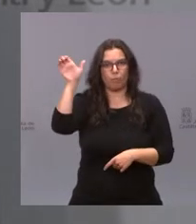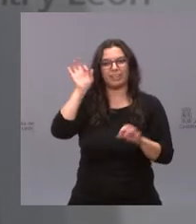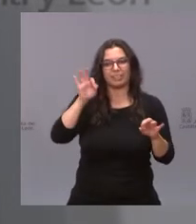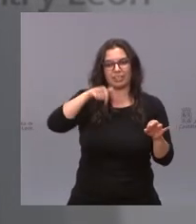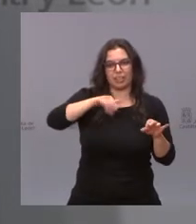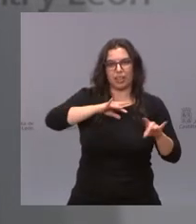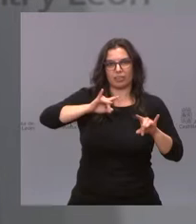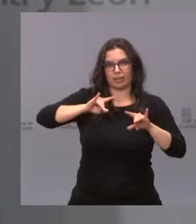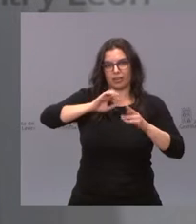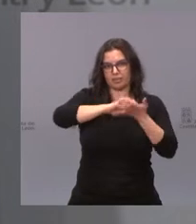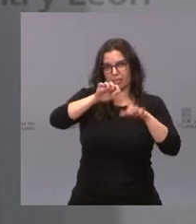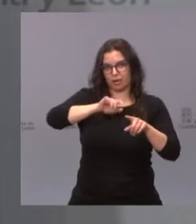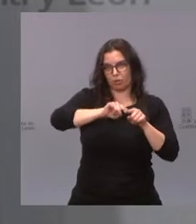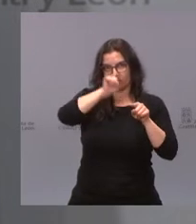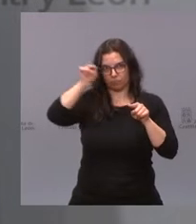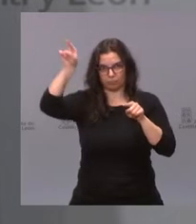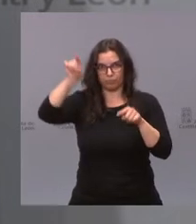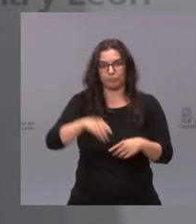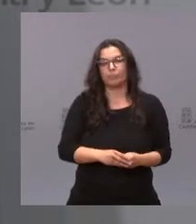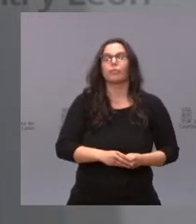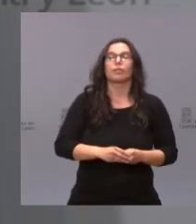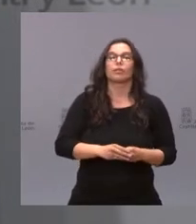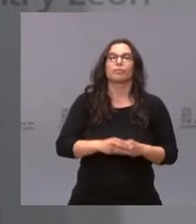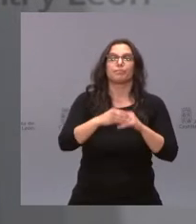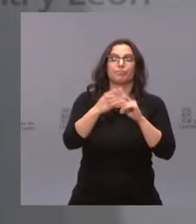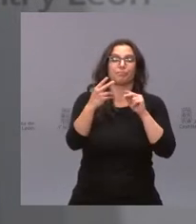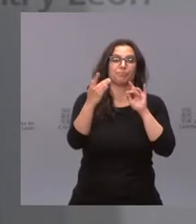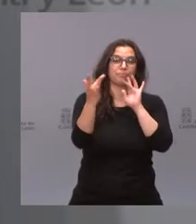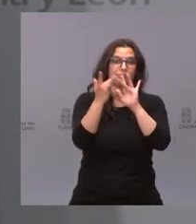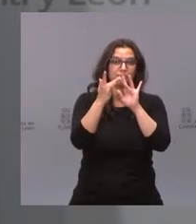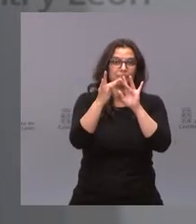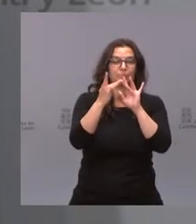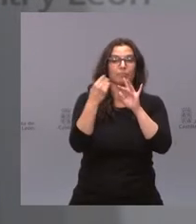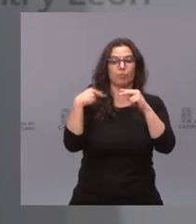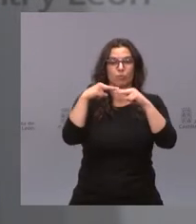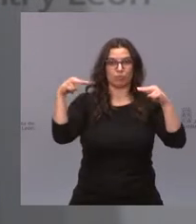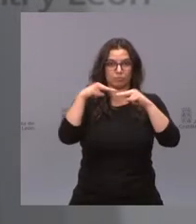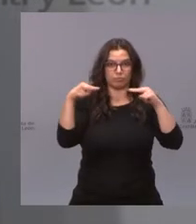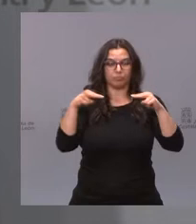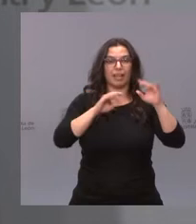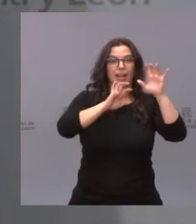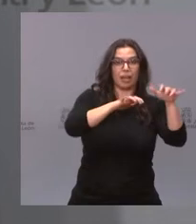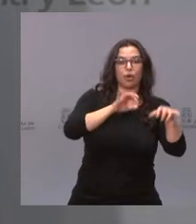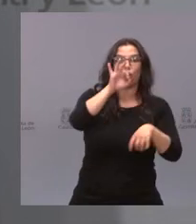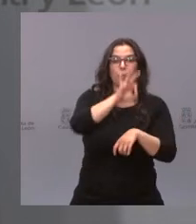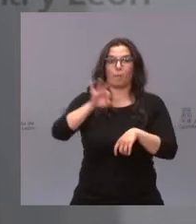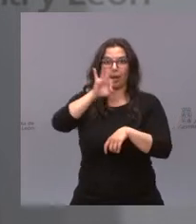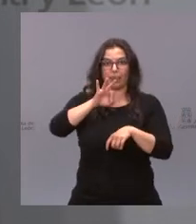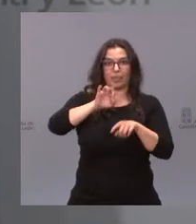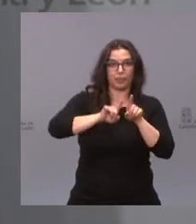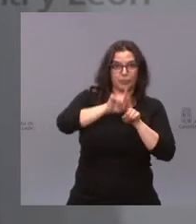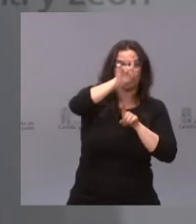León. Tanto la conexión de los ramales ferroviarios de León y Palencia hacia Asturias y